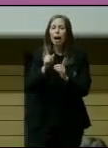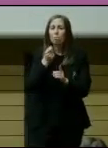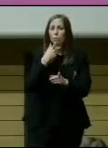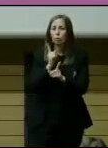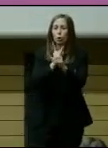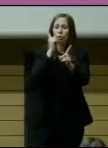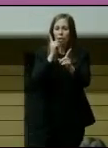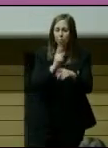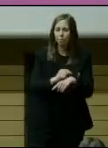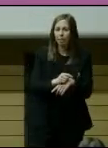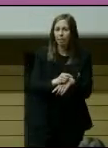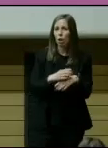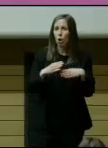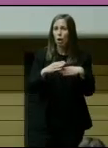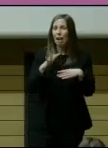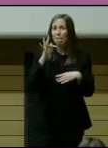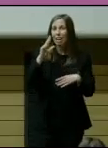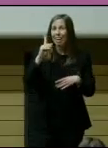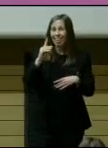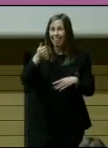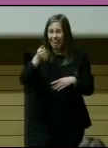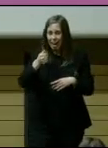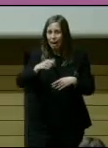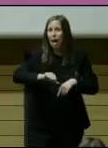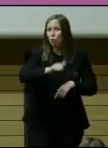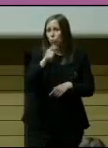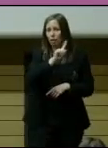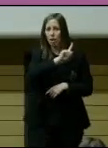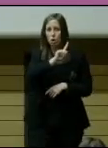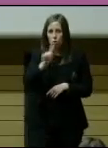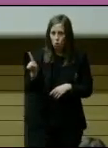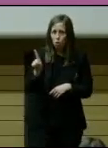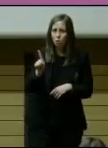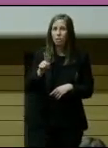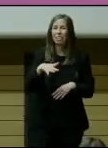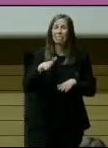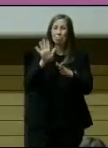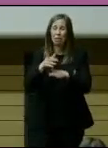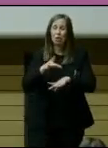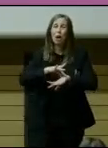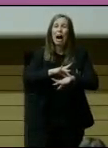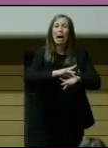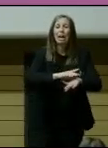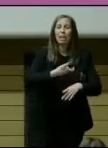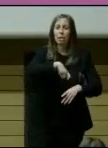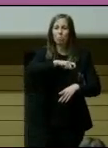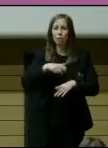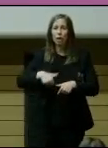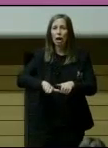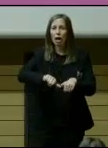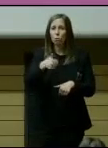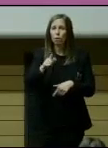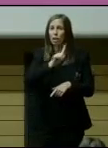no fue autorizada por la FDA, por la Food and Drug Administration, lo que sería nuestra agencia española de medicamentos y productos sanitarios,